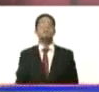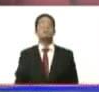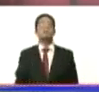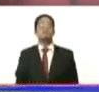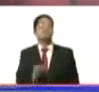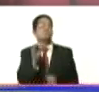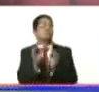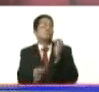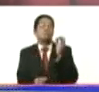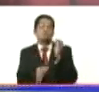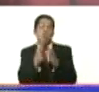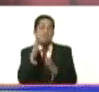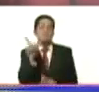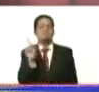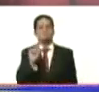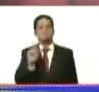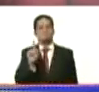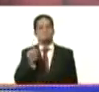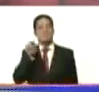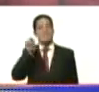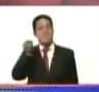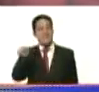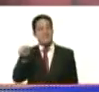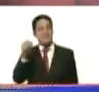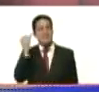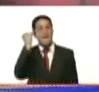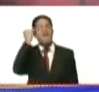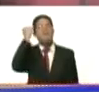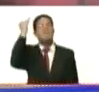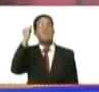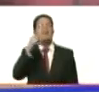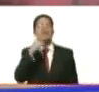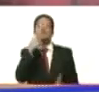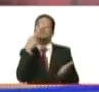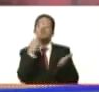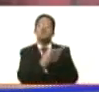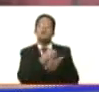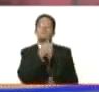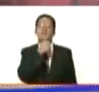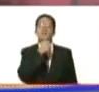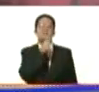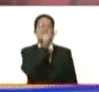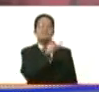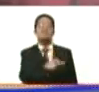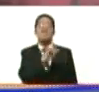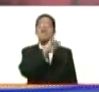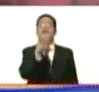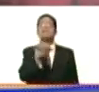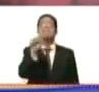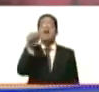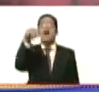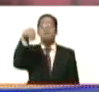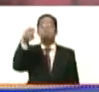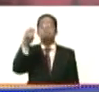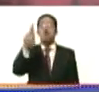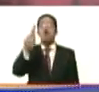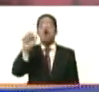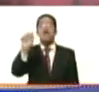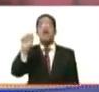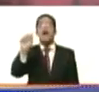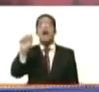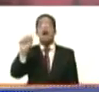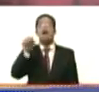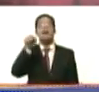casualidad, esa orden de operaciones llevaba el nombre de nuestro general del pueblo soberano, héroe epónimo de